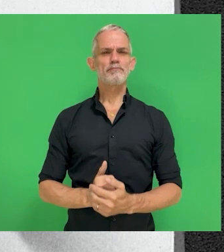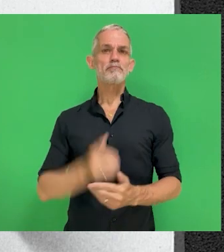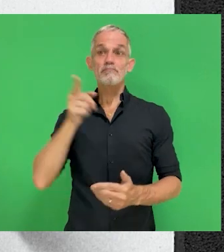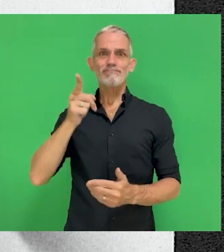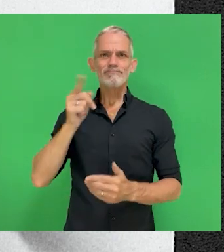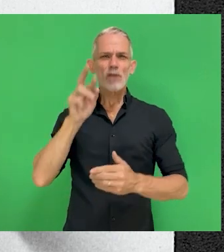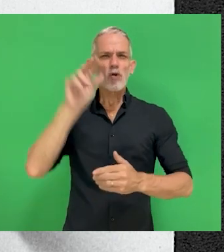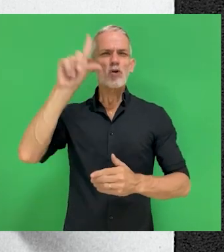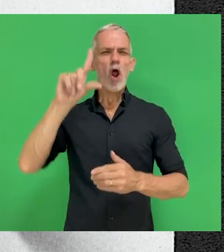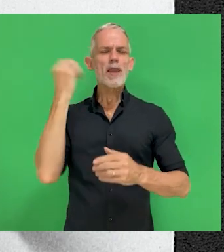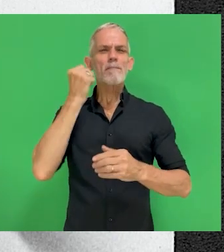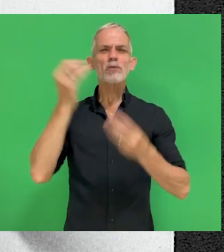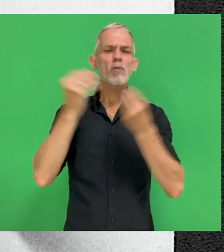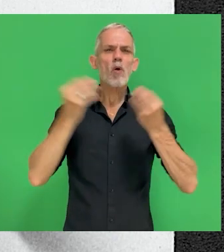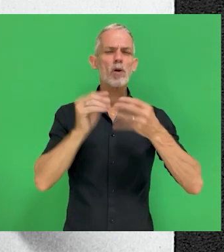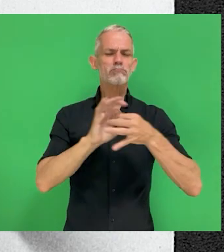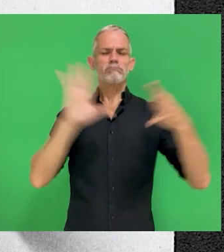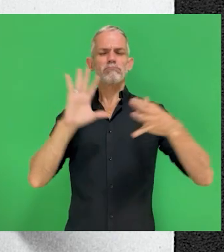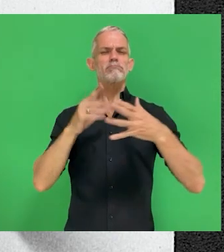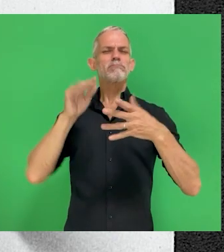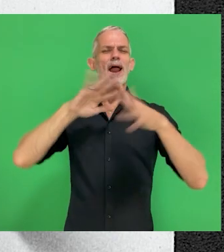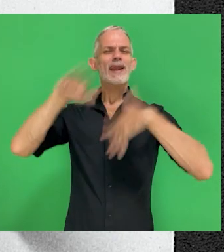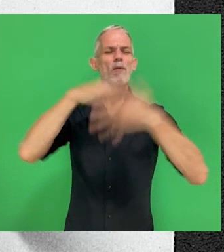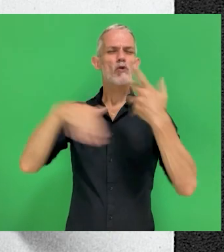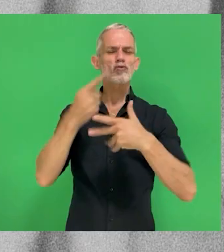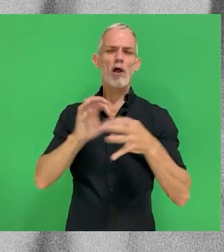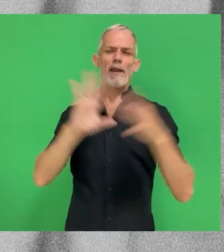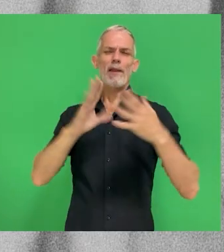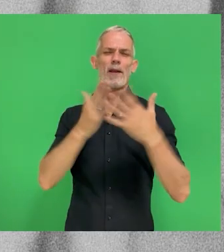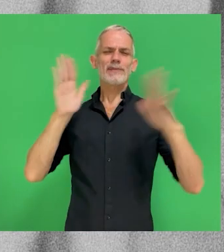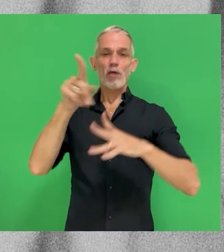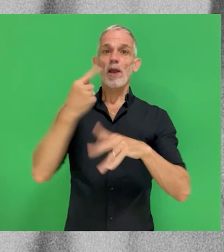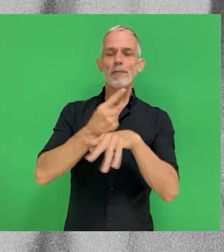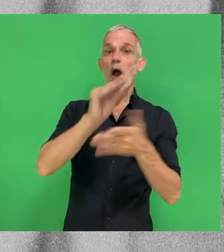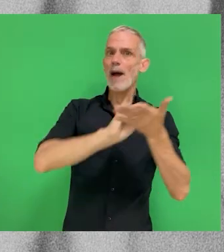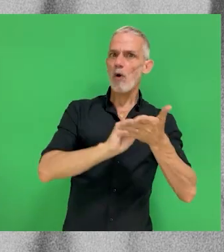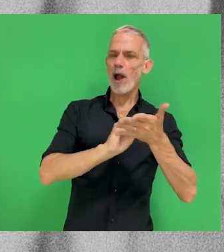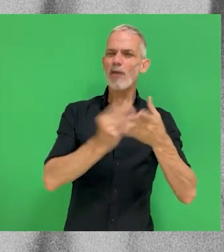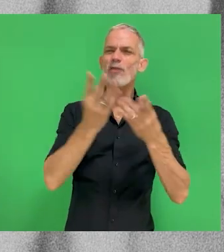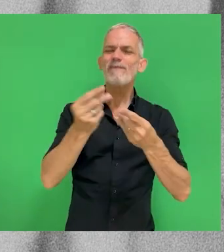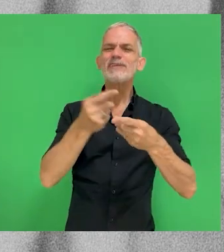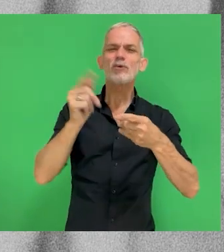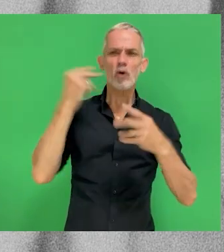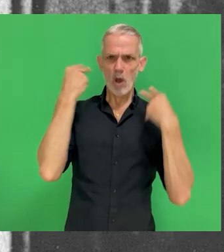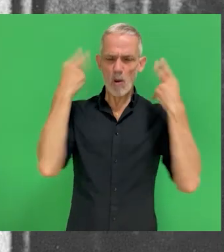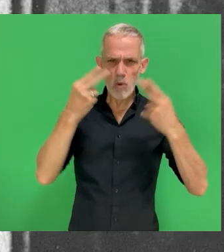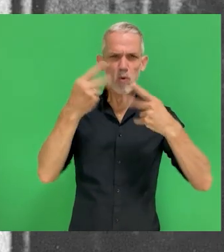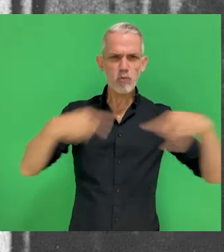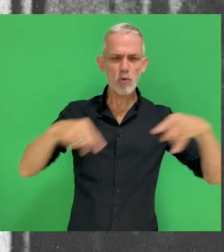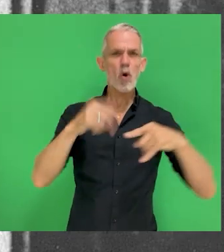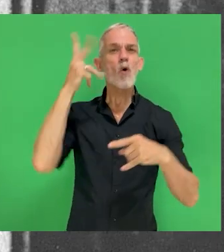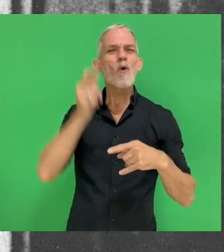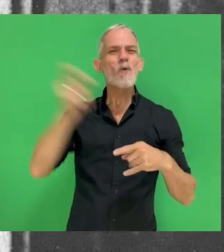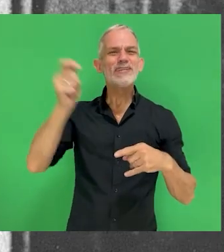Tuvo un rol sobresaliente en la autoproclamada Revolución Libertadora, primero como abogado de defensor de los sublevados en el